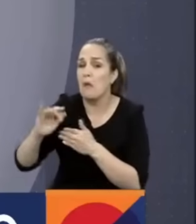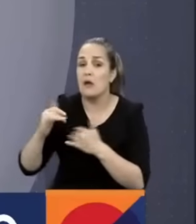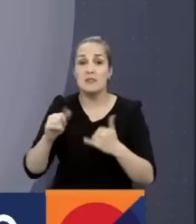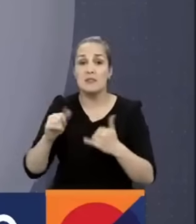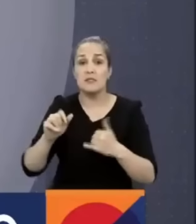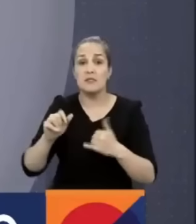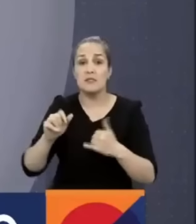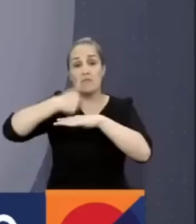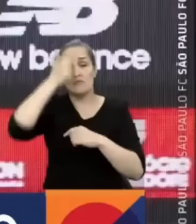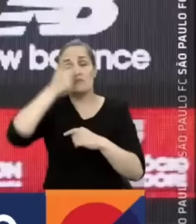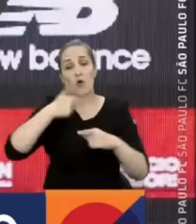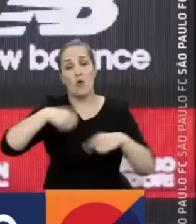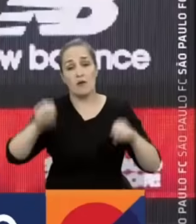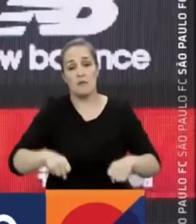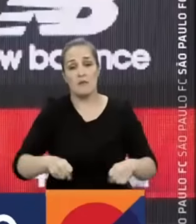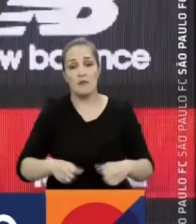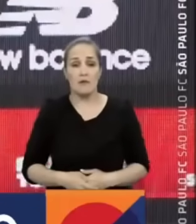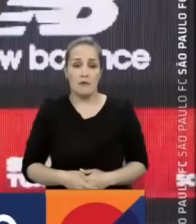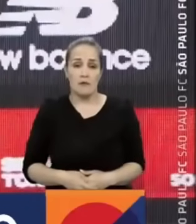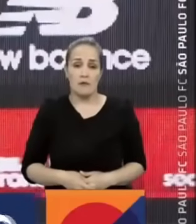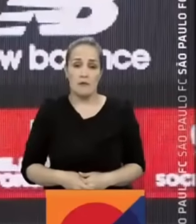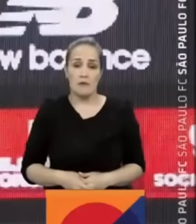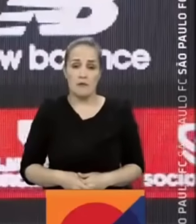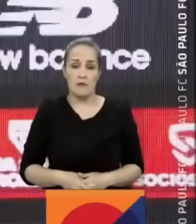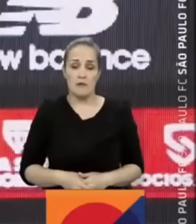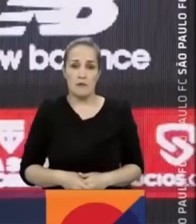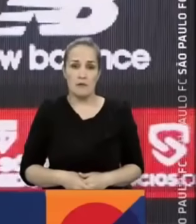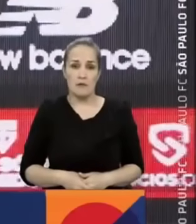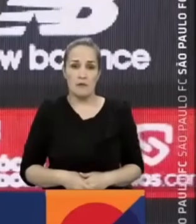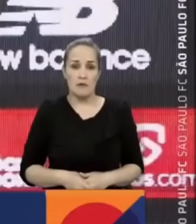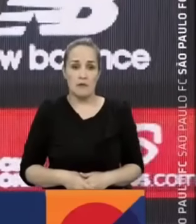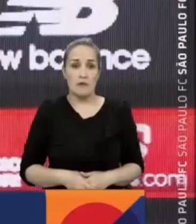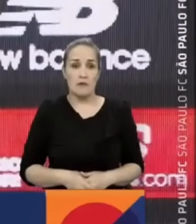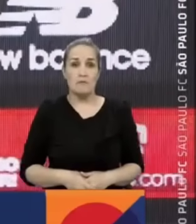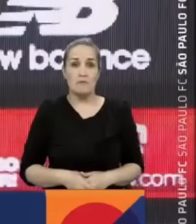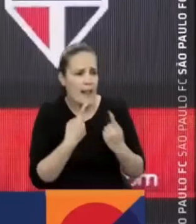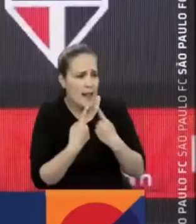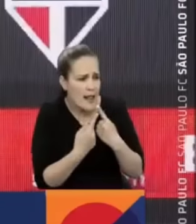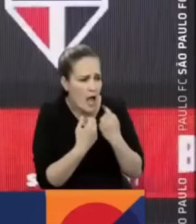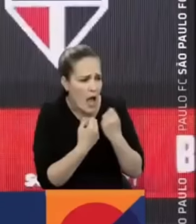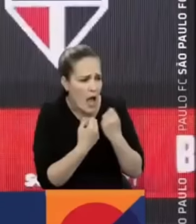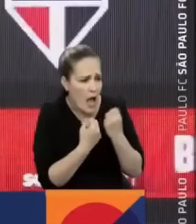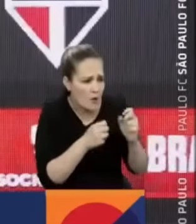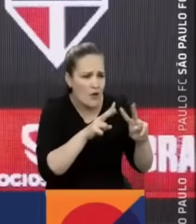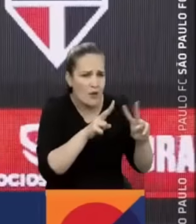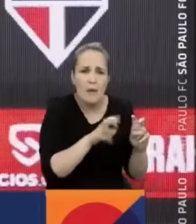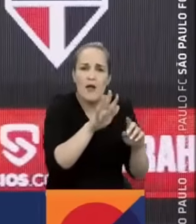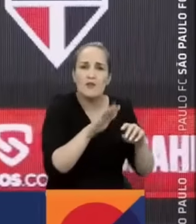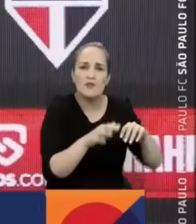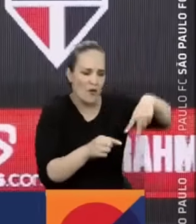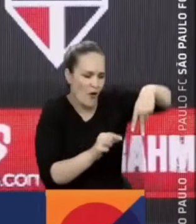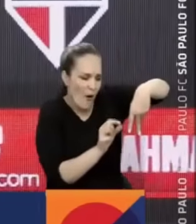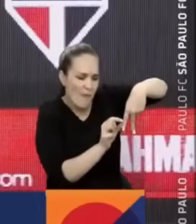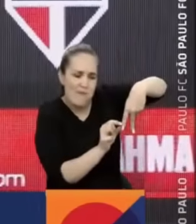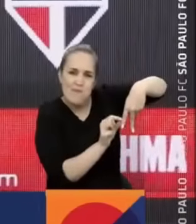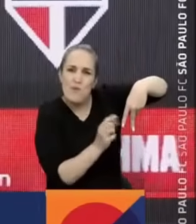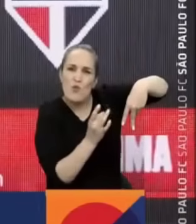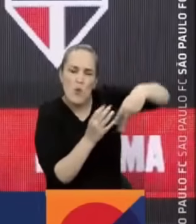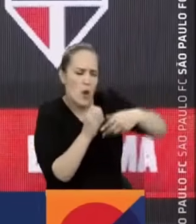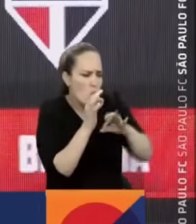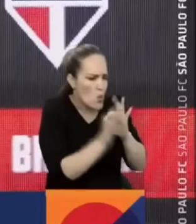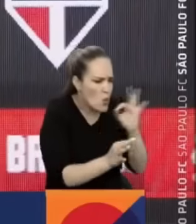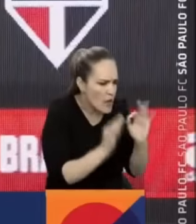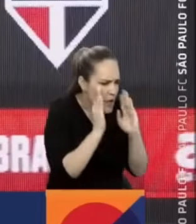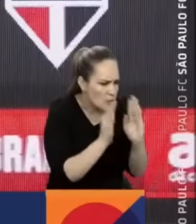noticia. Fala de una situación crónica, parece que tiene un problema. Quisimos ayudarlo con el tema de su pantorrilla, cuidándolo y dándole una